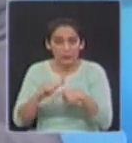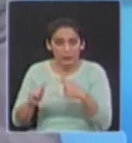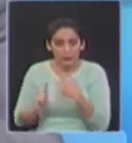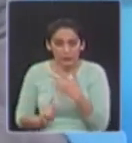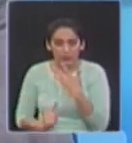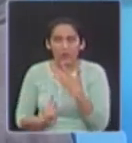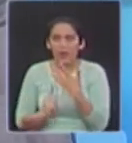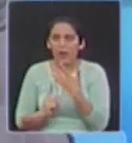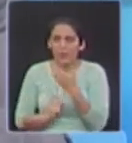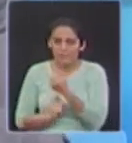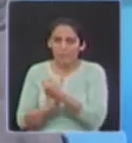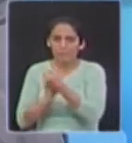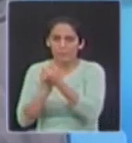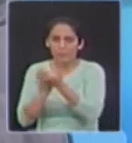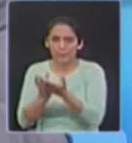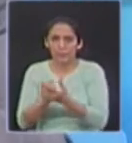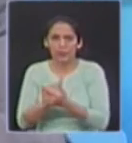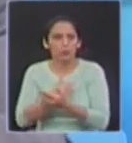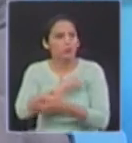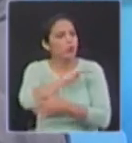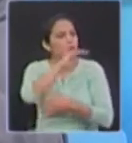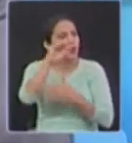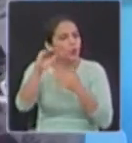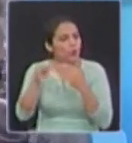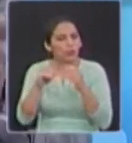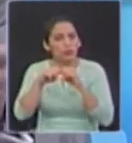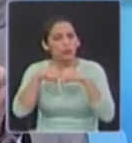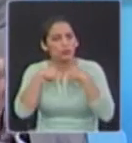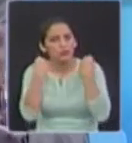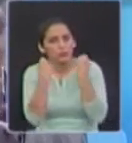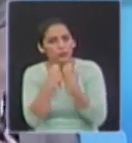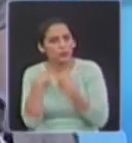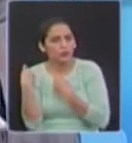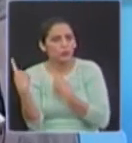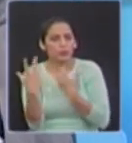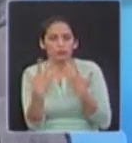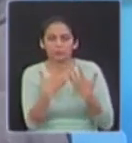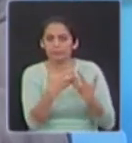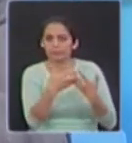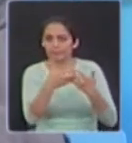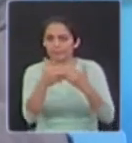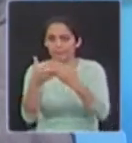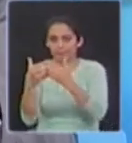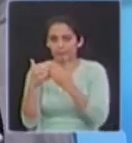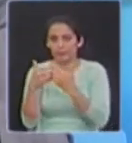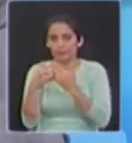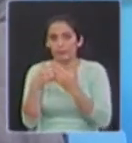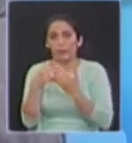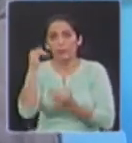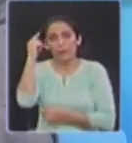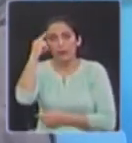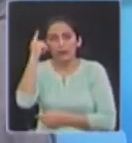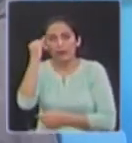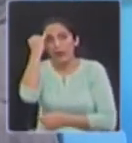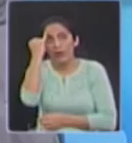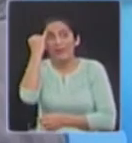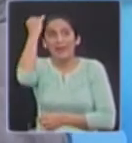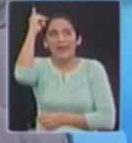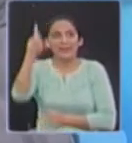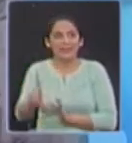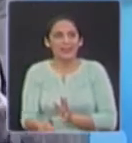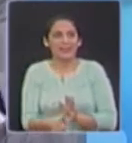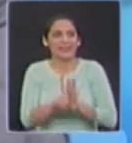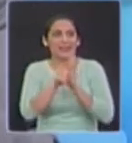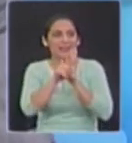sector productivo, la academia y la sociedad. No se puede pensar que una ley debe ser generada, desarrollada, trabajada y